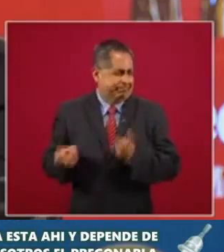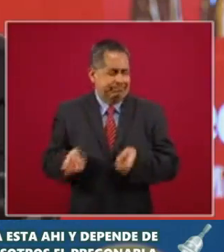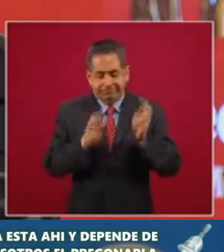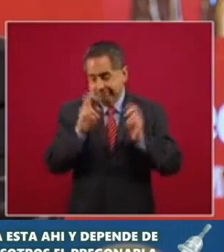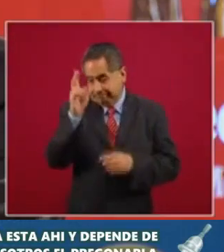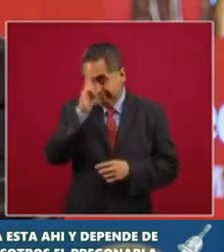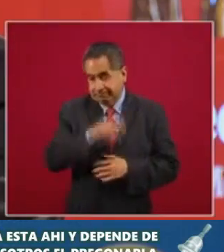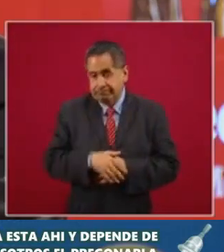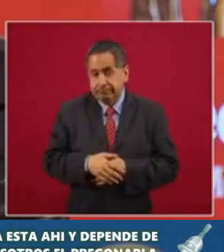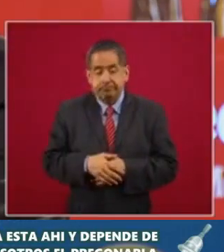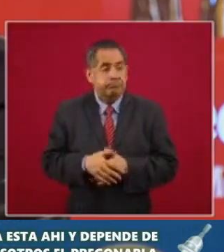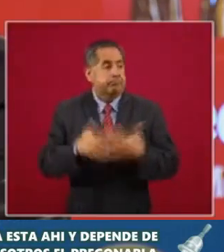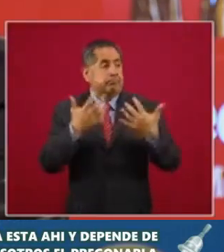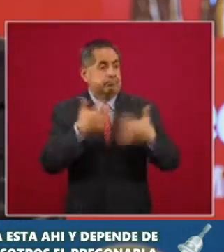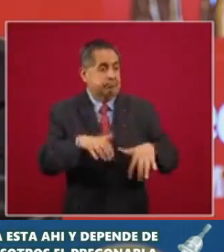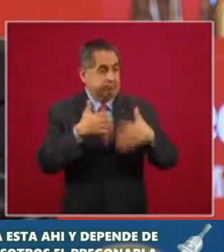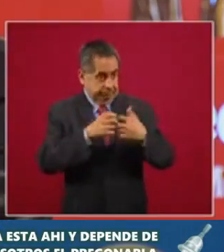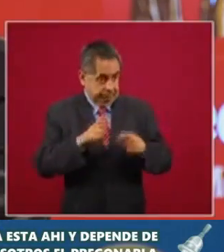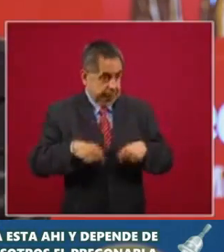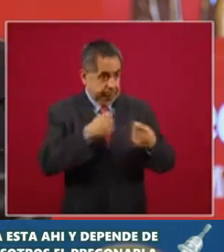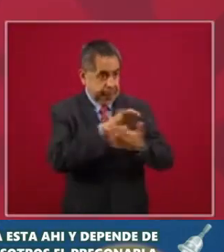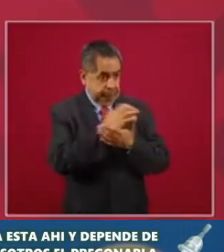empresas contratistas